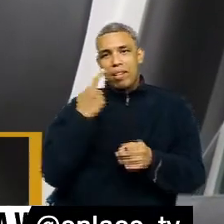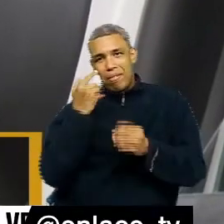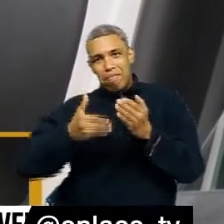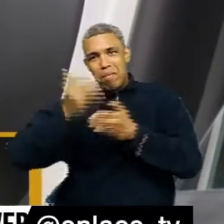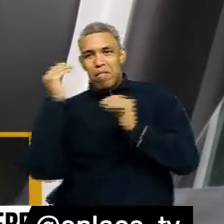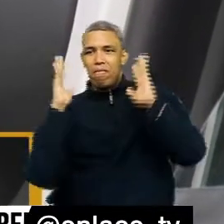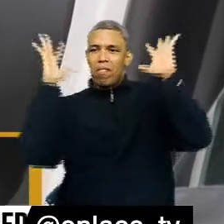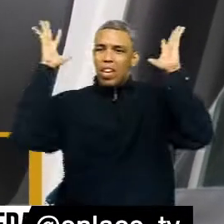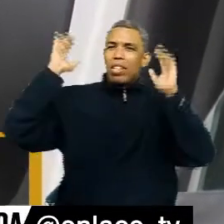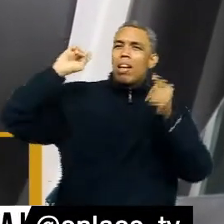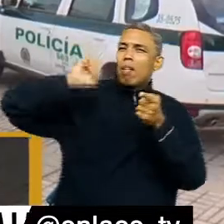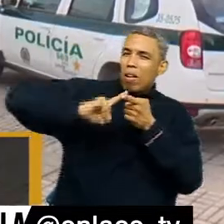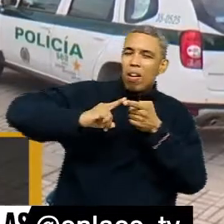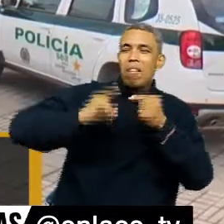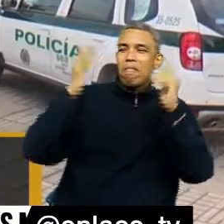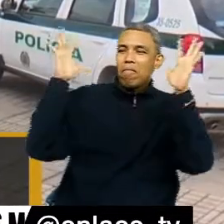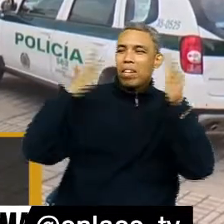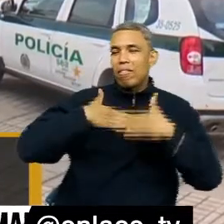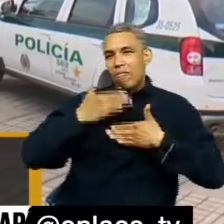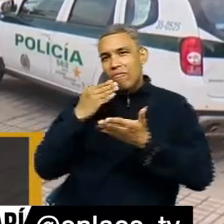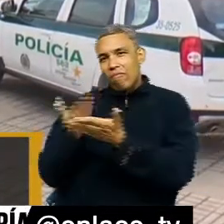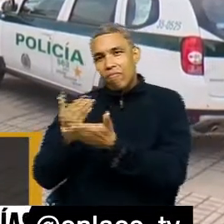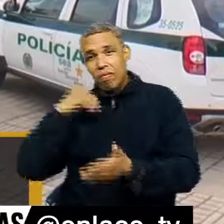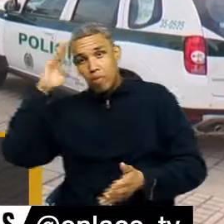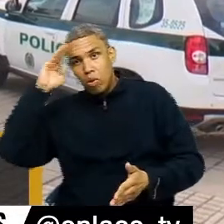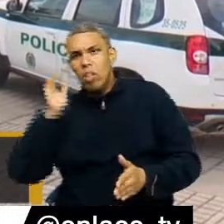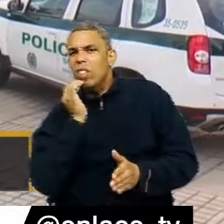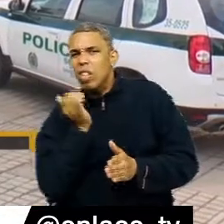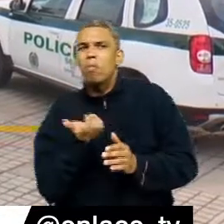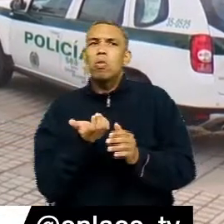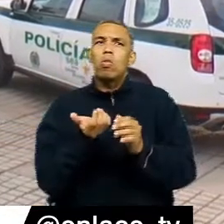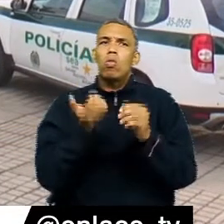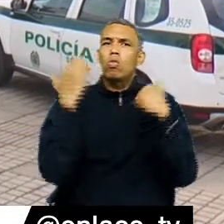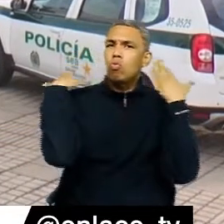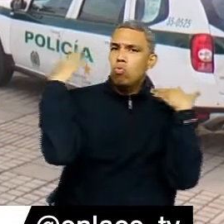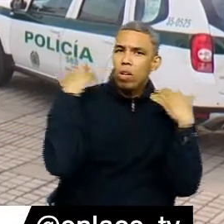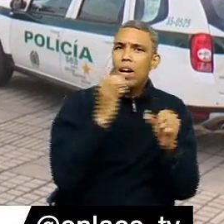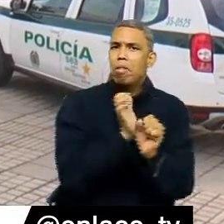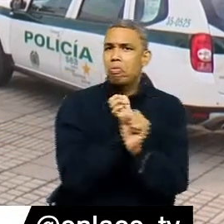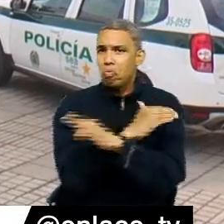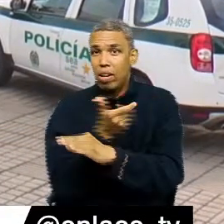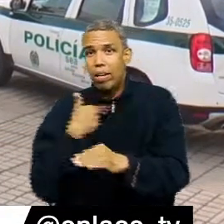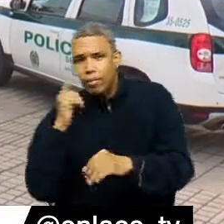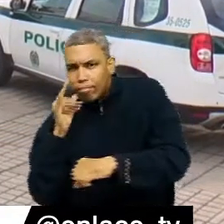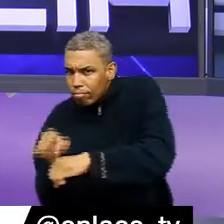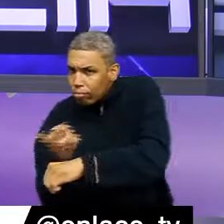su compromiso de solidaridad y servicio tanto en ciudades como en campos para seguir en el corazón de los colombianos.